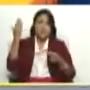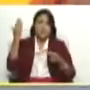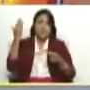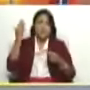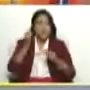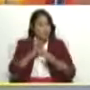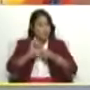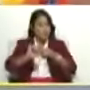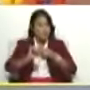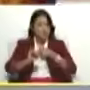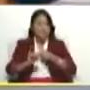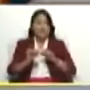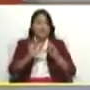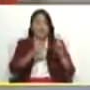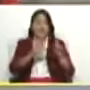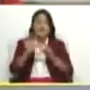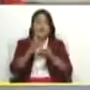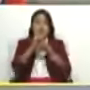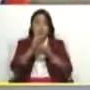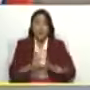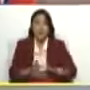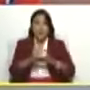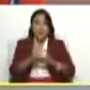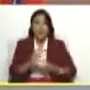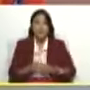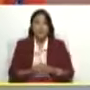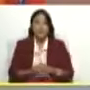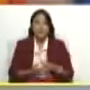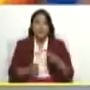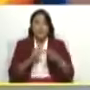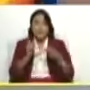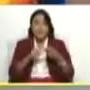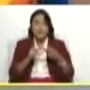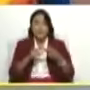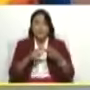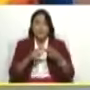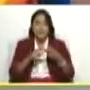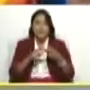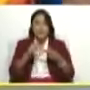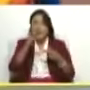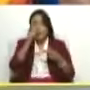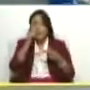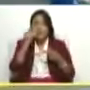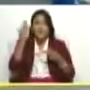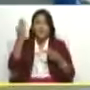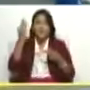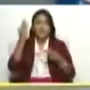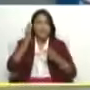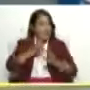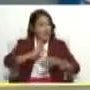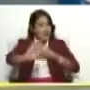66 kg medalla de oro Andrés madera